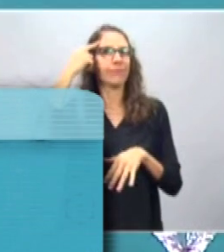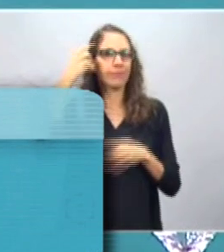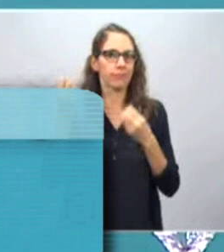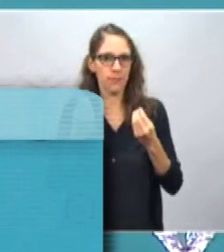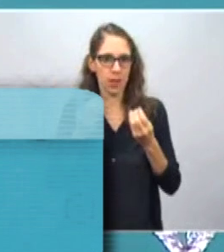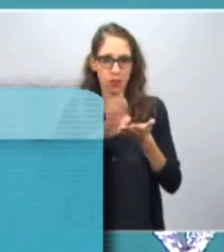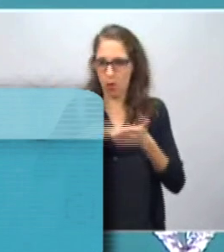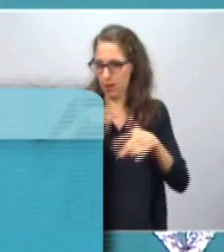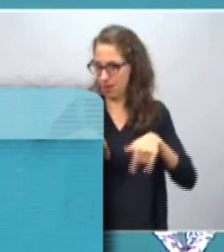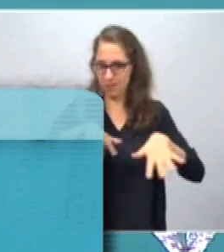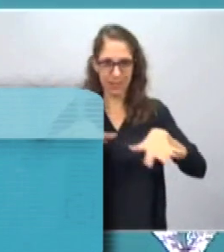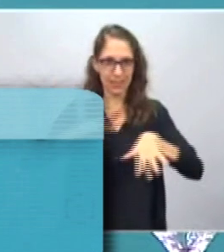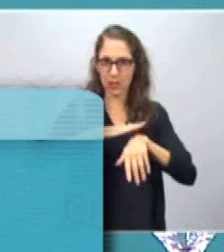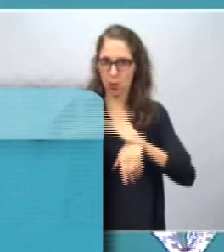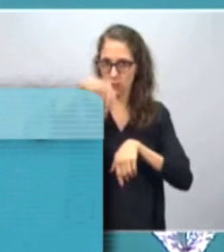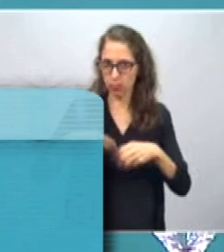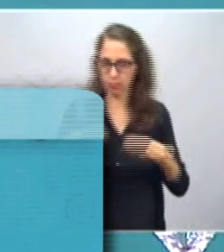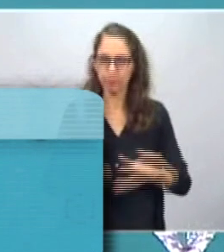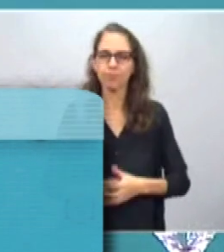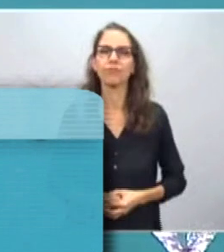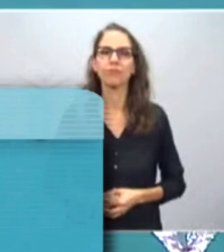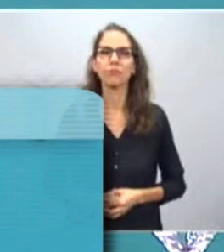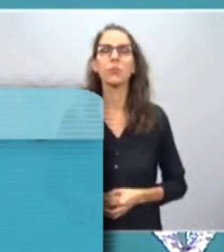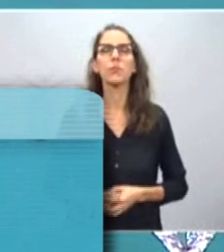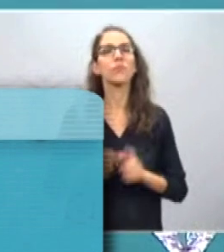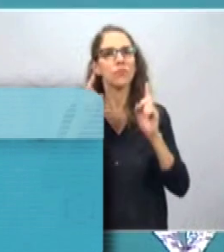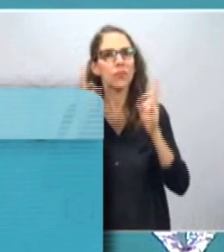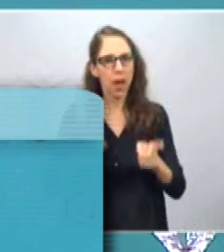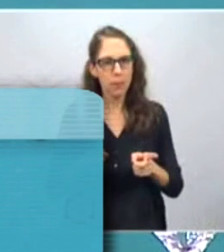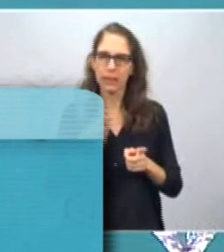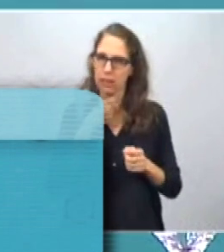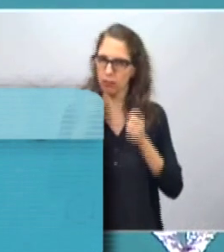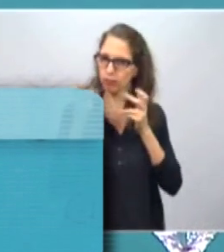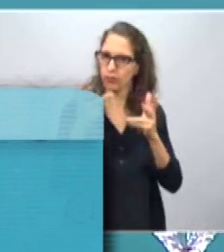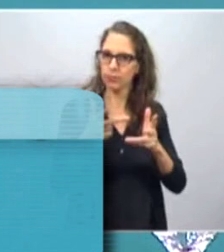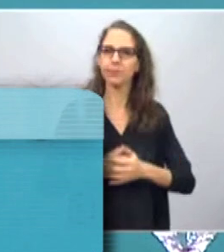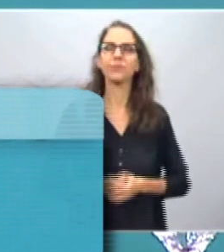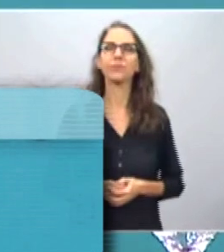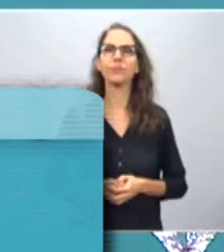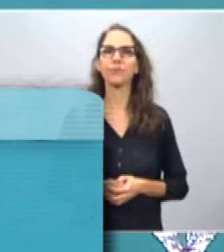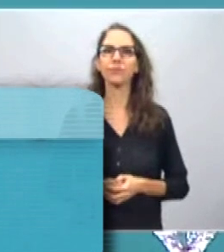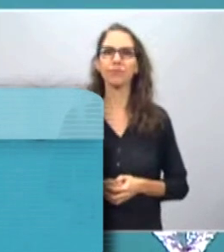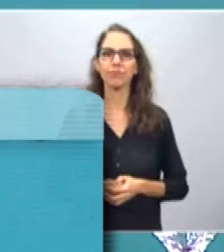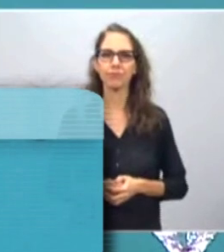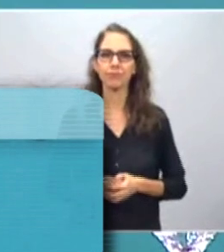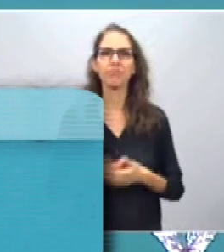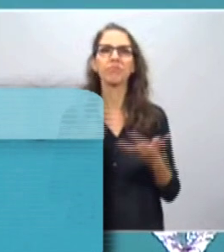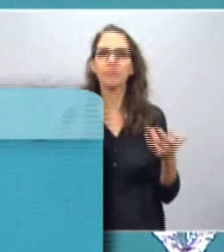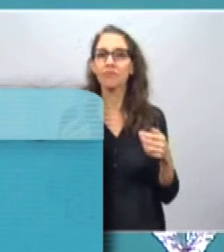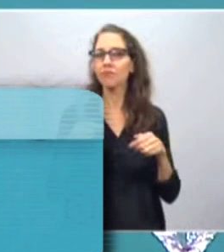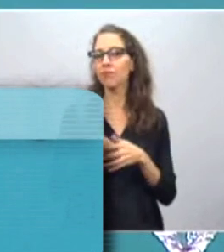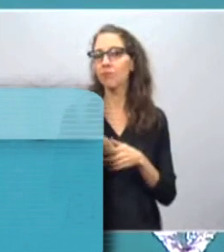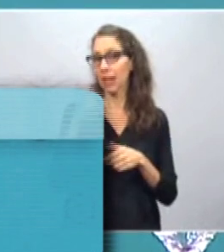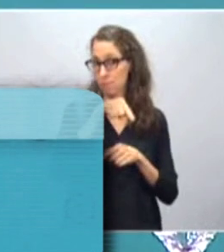cuanto al momento en el cual se está implementando. También lo tenemos que decir, estamos sacando